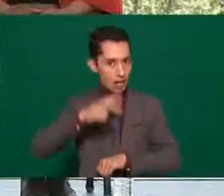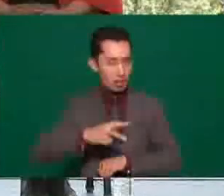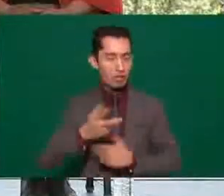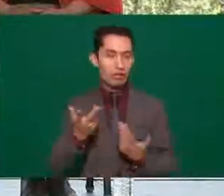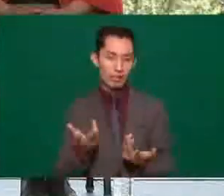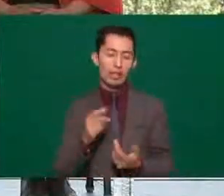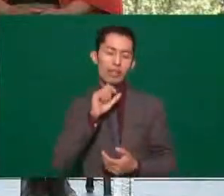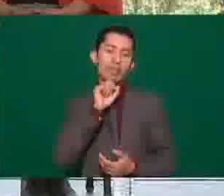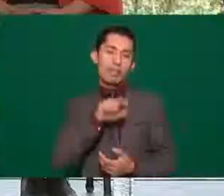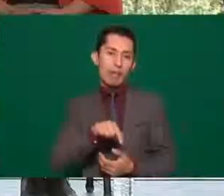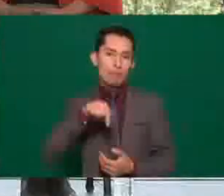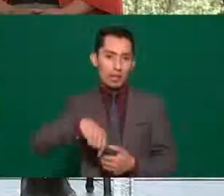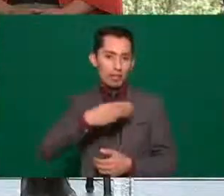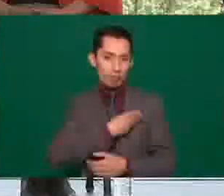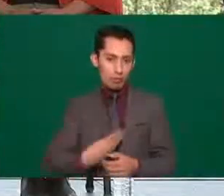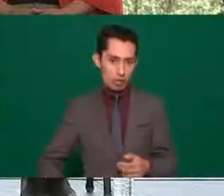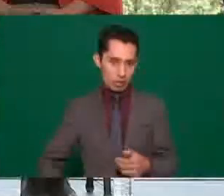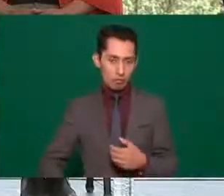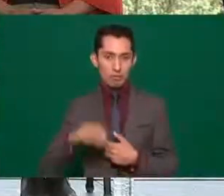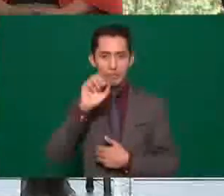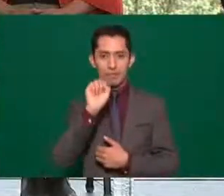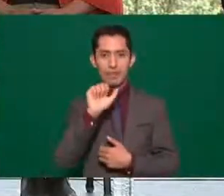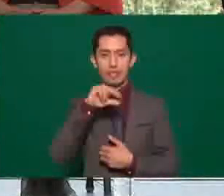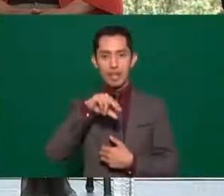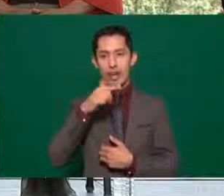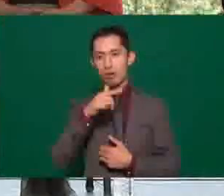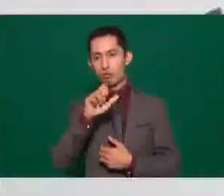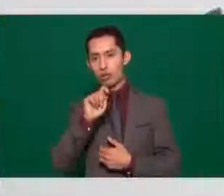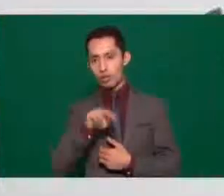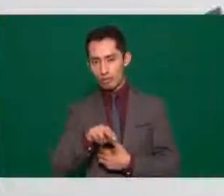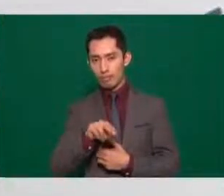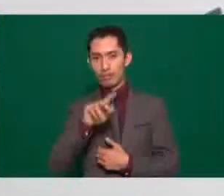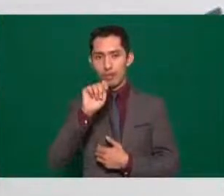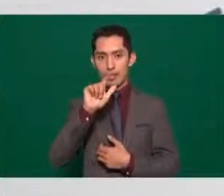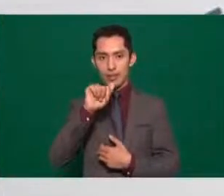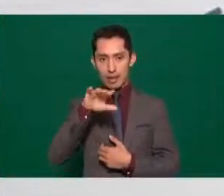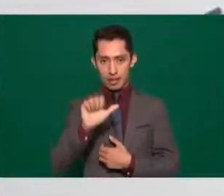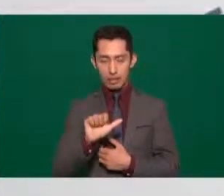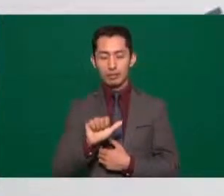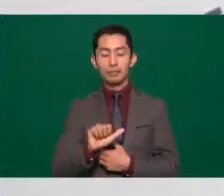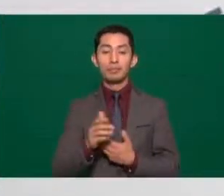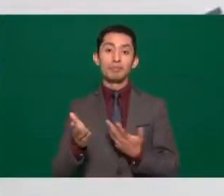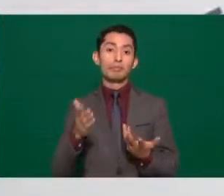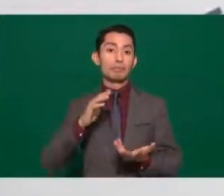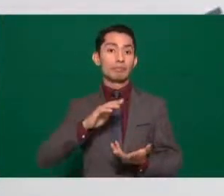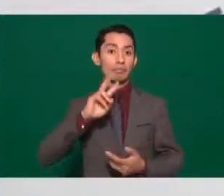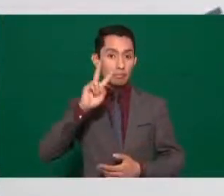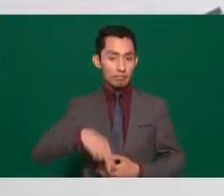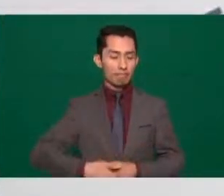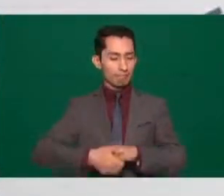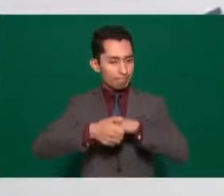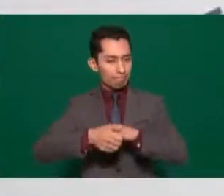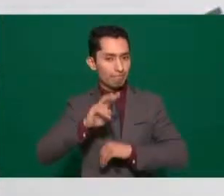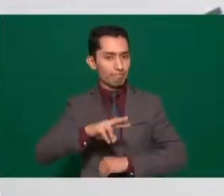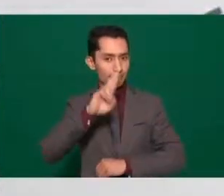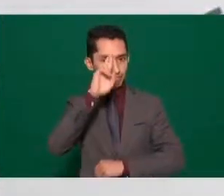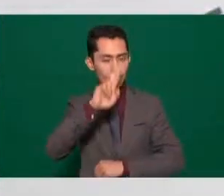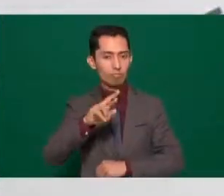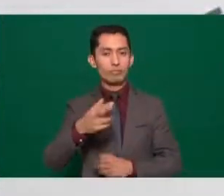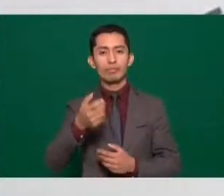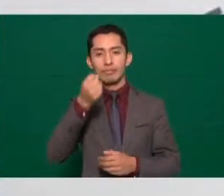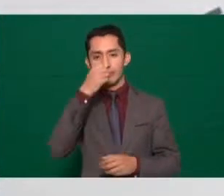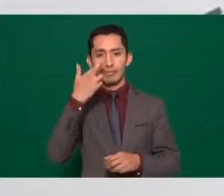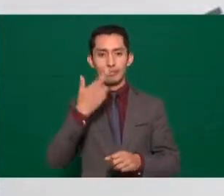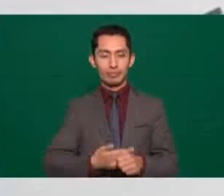a este municipio. Saludamos con mucho afecto y respeto la presencia del